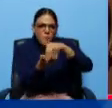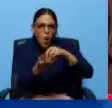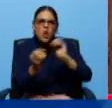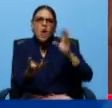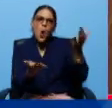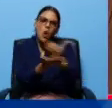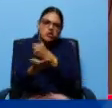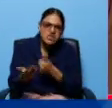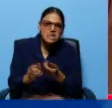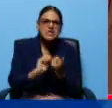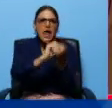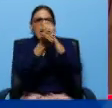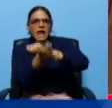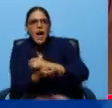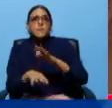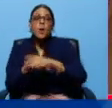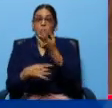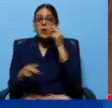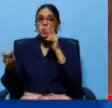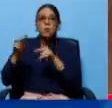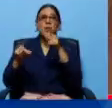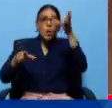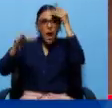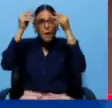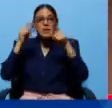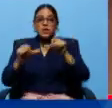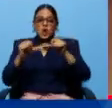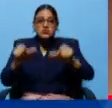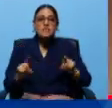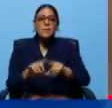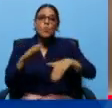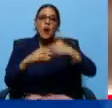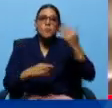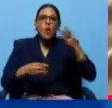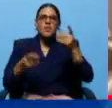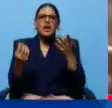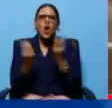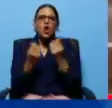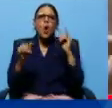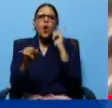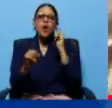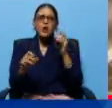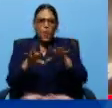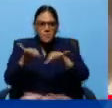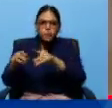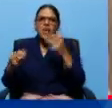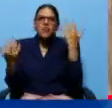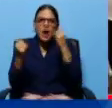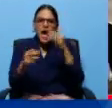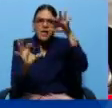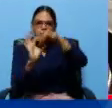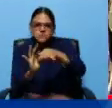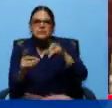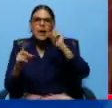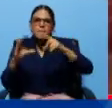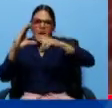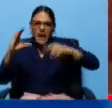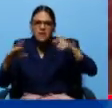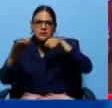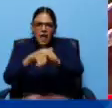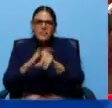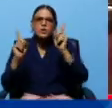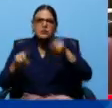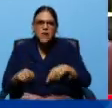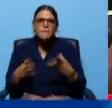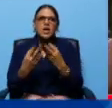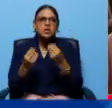son más complejas porque los sistemas son modernos, computarizados, electrónicos. Están